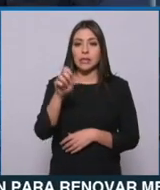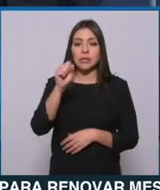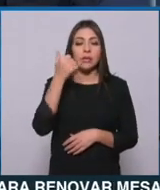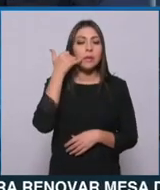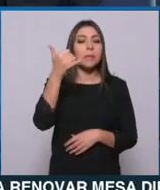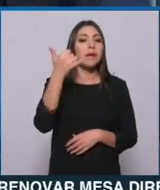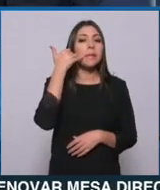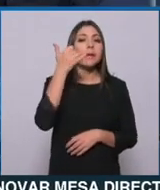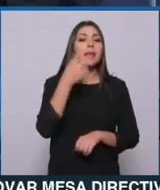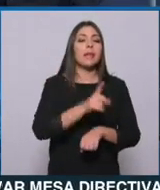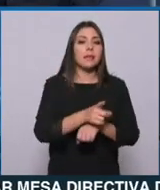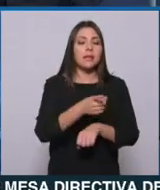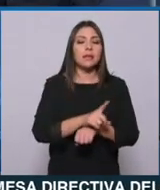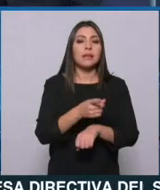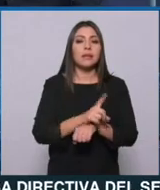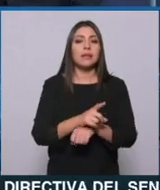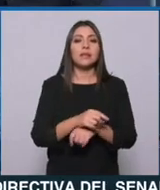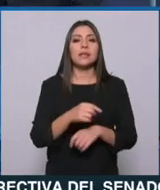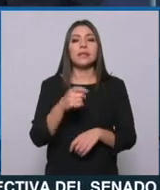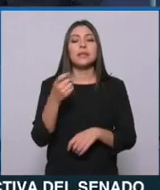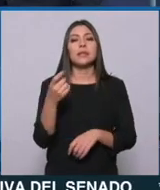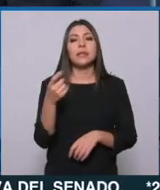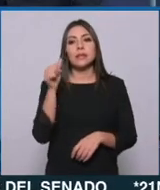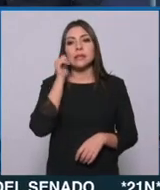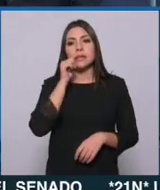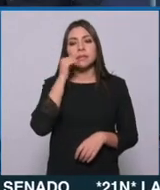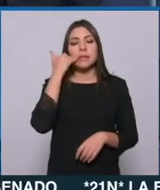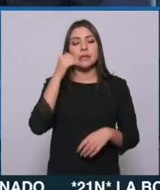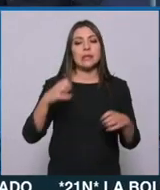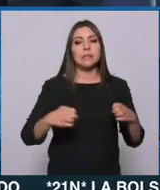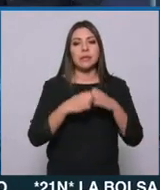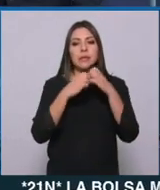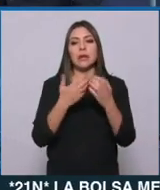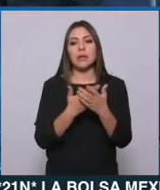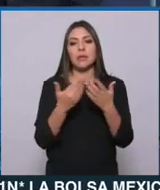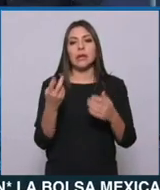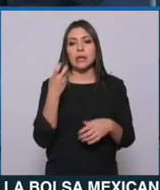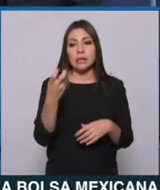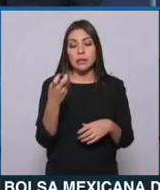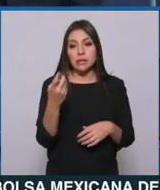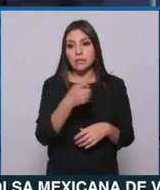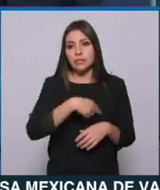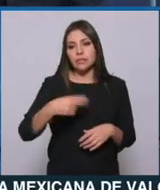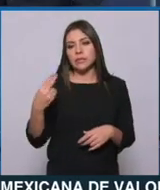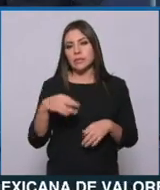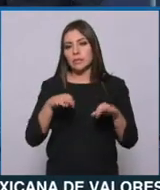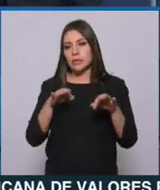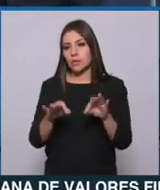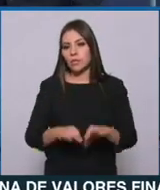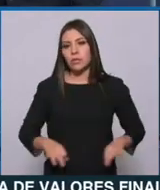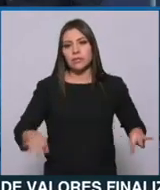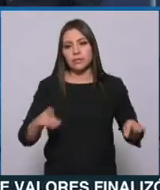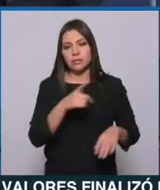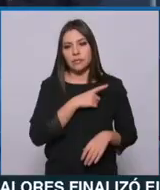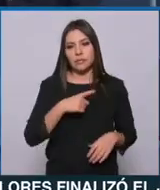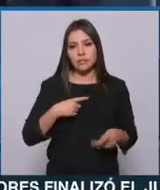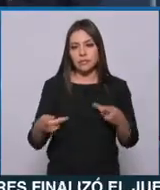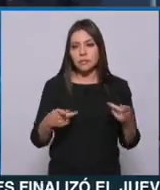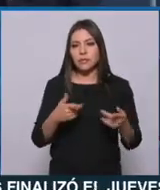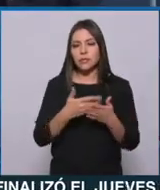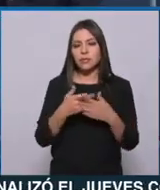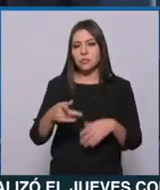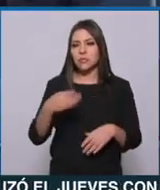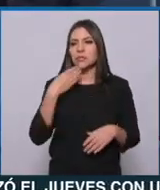días. Esto marca, por supuesto, un proceso importantísimo que tenemos que atender día a día. Lo estamos recibiendo con mucha eficiencia, estamos